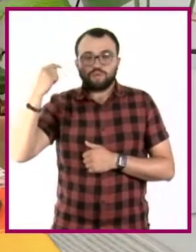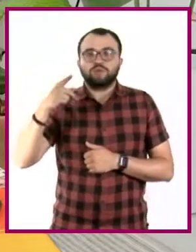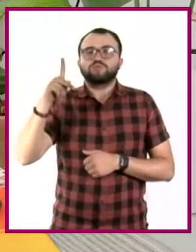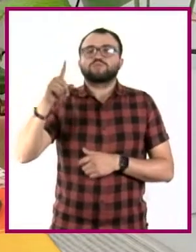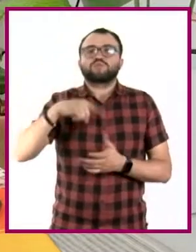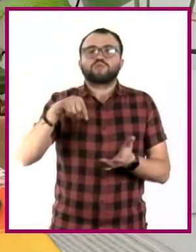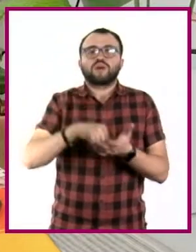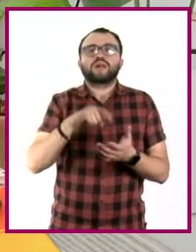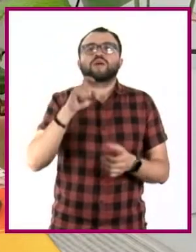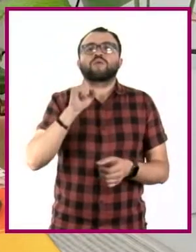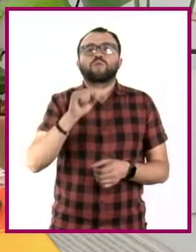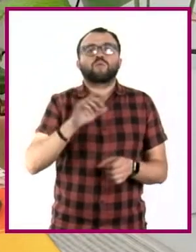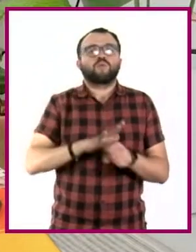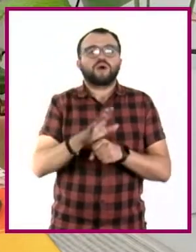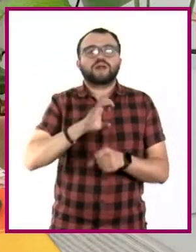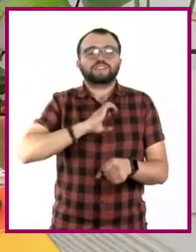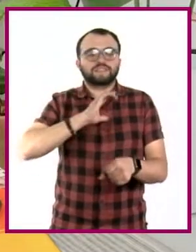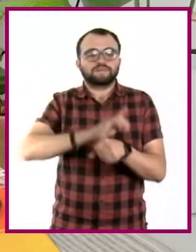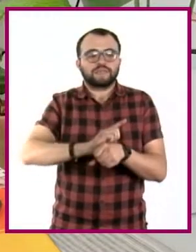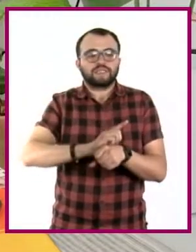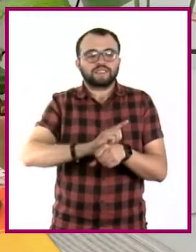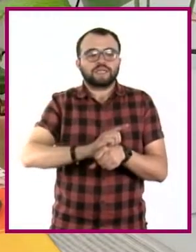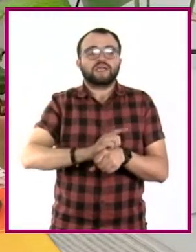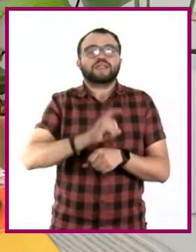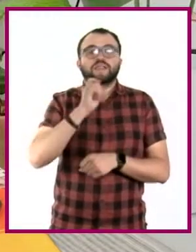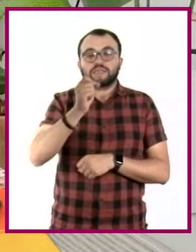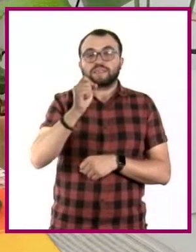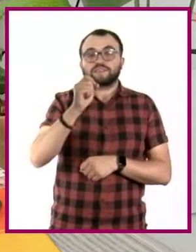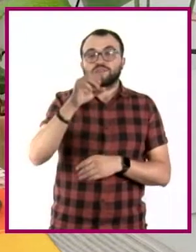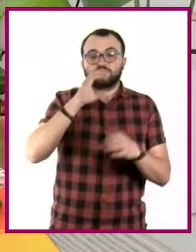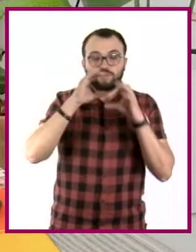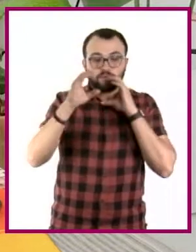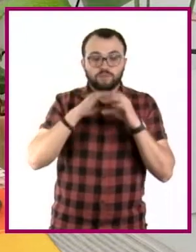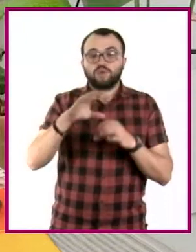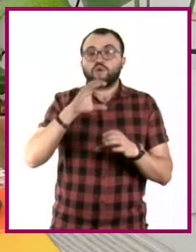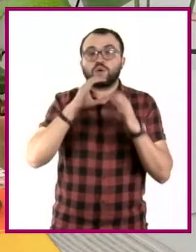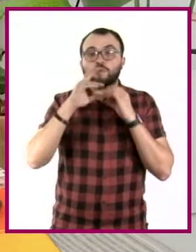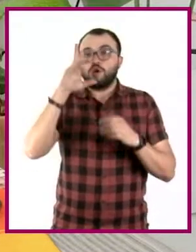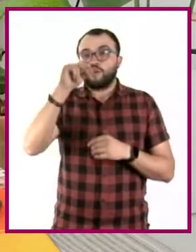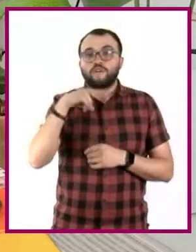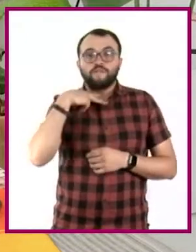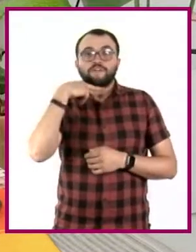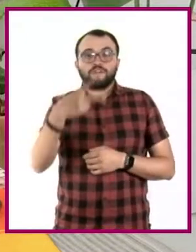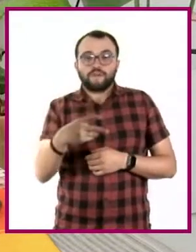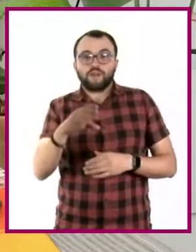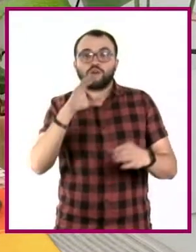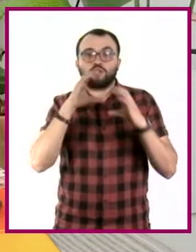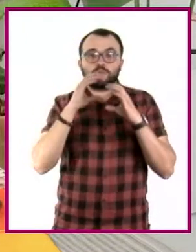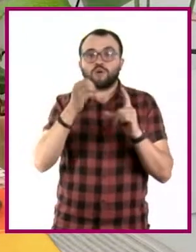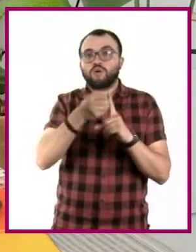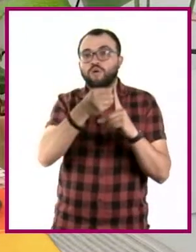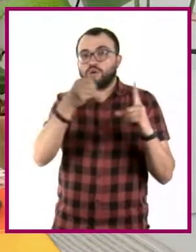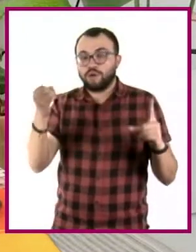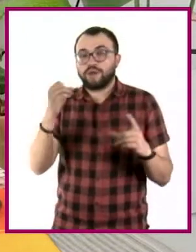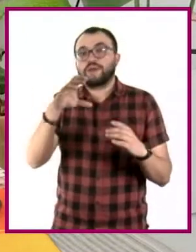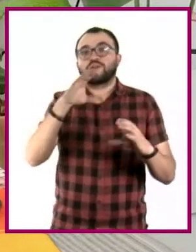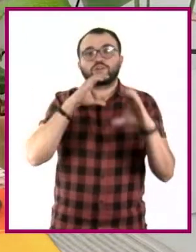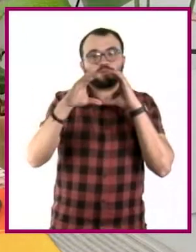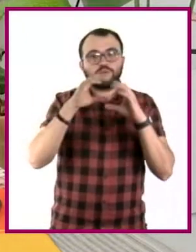son teorías de la comunicación, comunicación no verbal, comunicación organizacional y comunicación